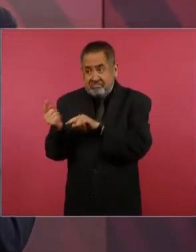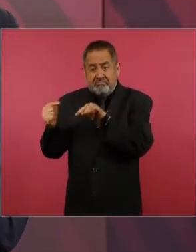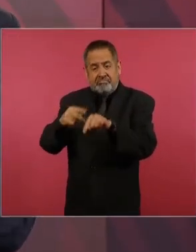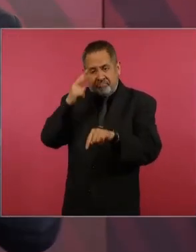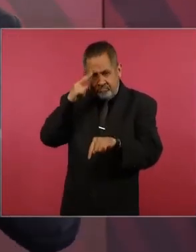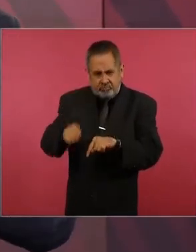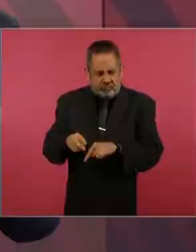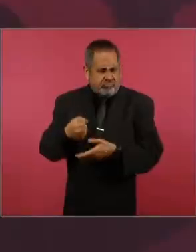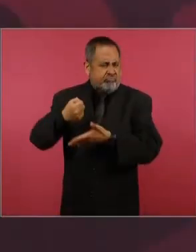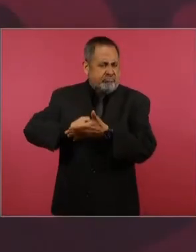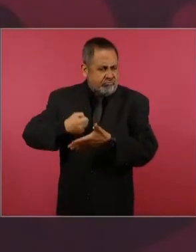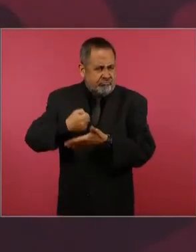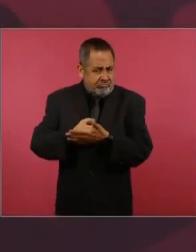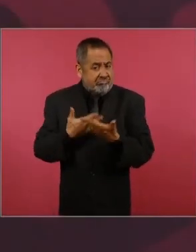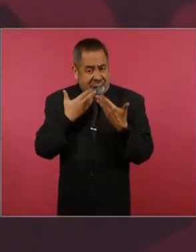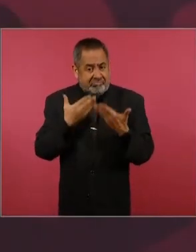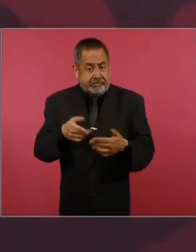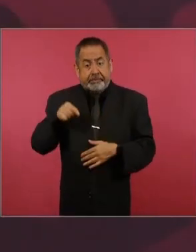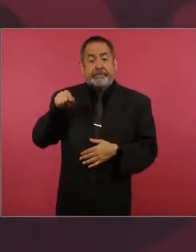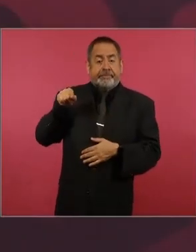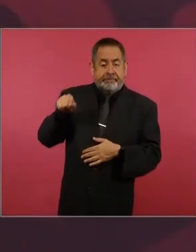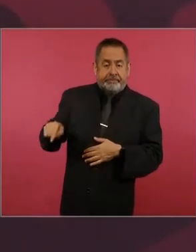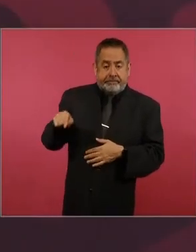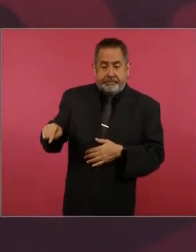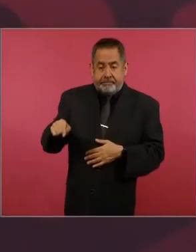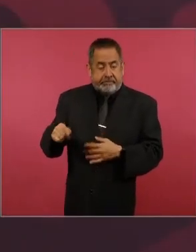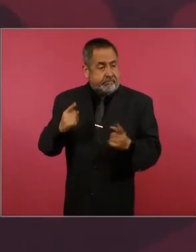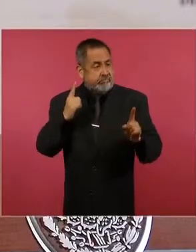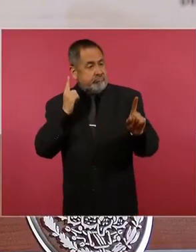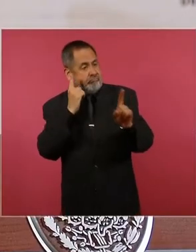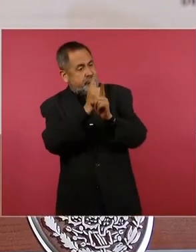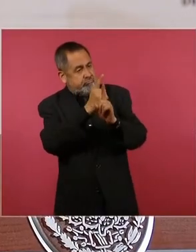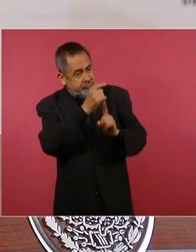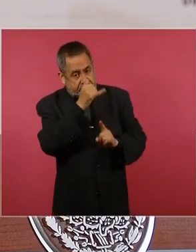que enfrentó a Iturbide,